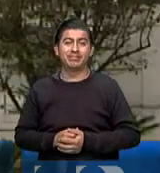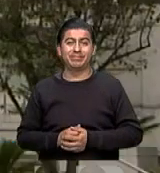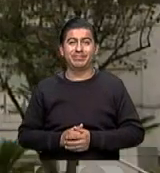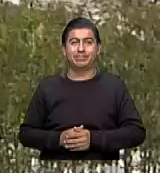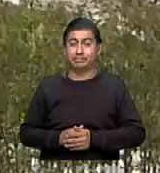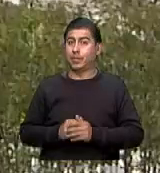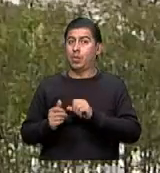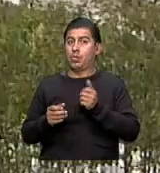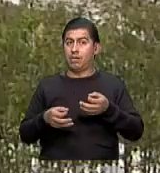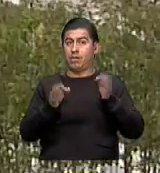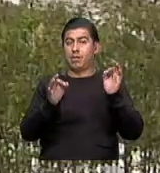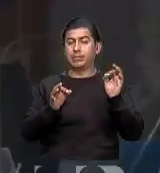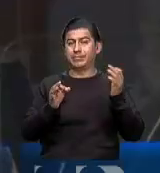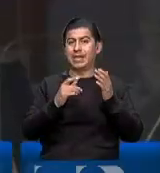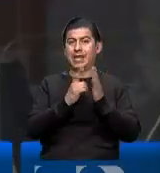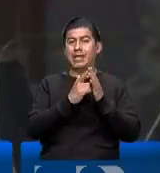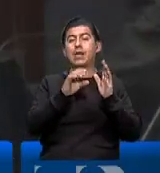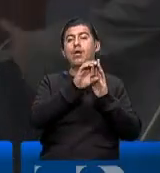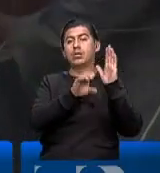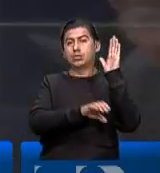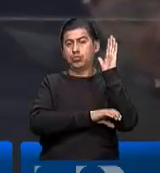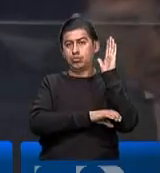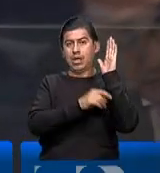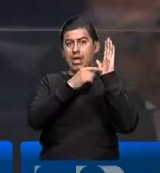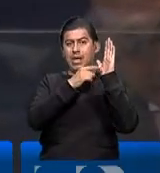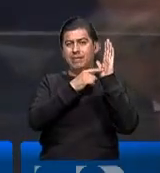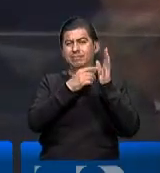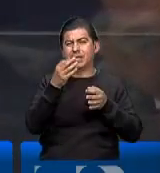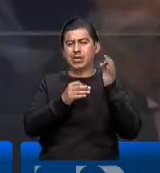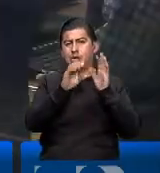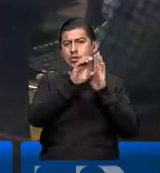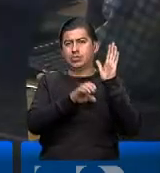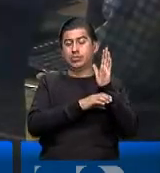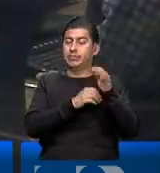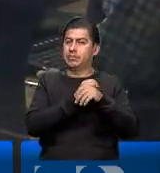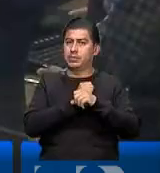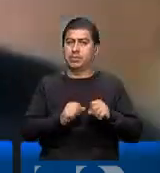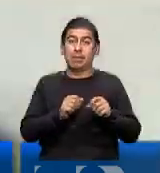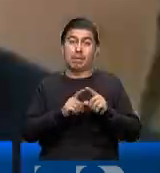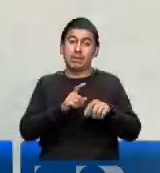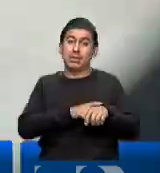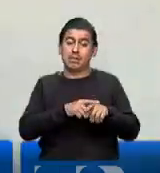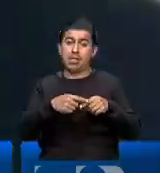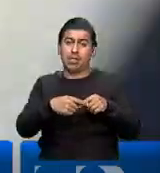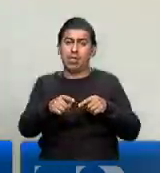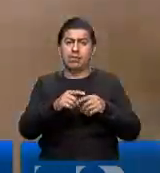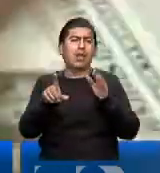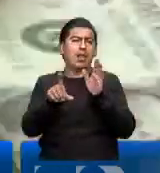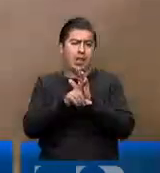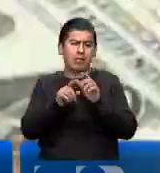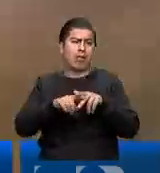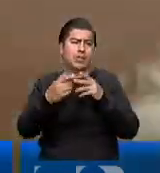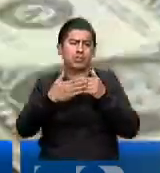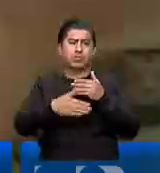otro camino es demandar la inconstitucionalidad de la ley pero según loyarte ese camino tampoco es corto por lo que la ley se empezaría a